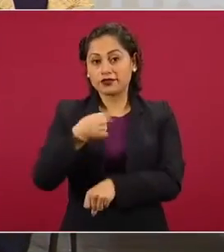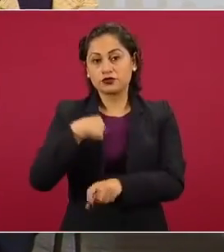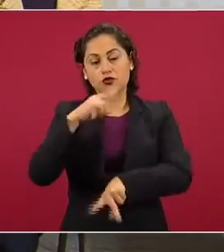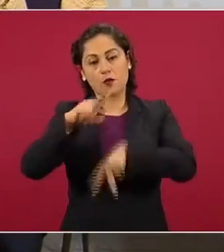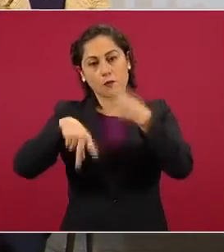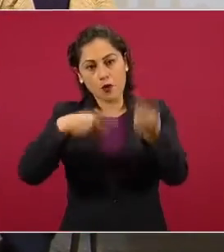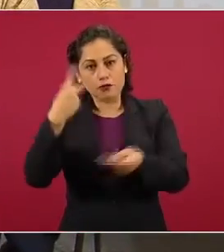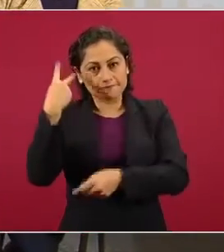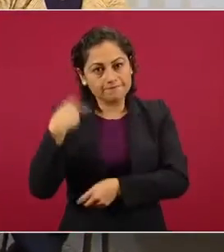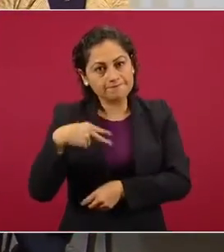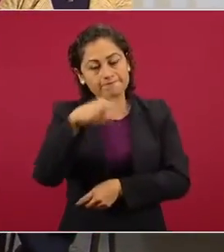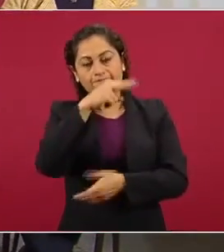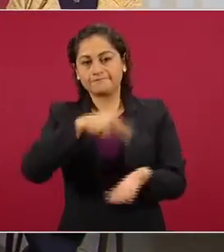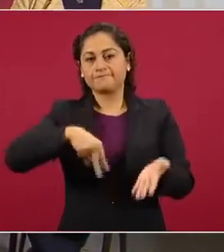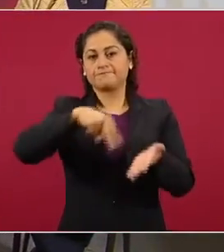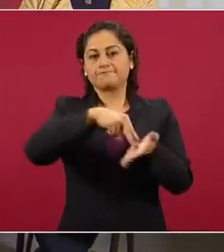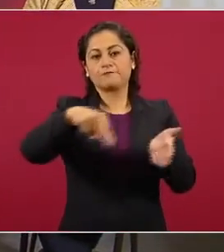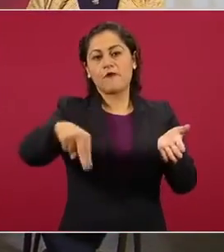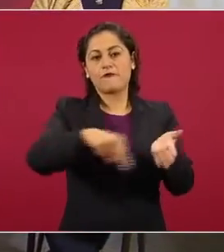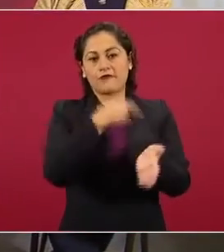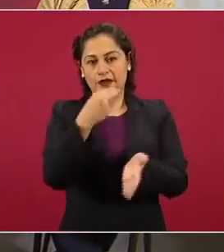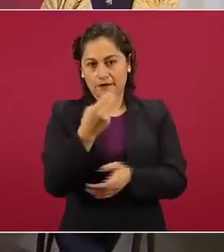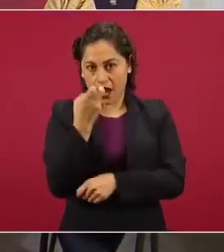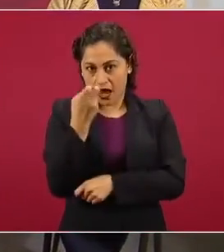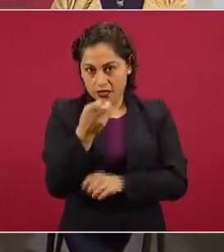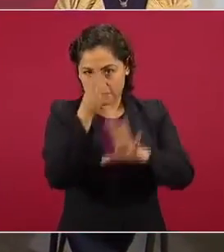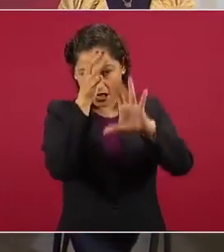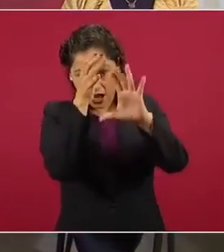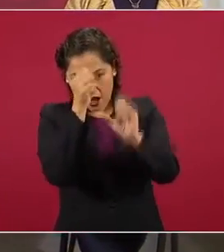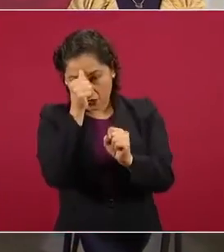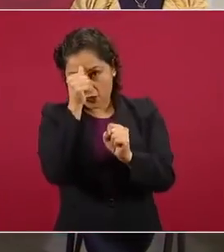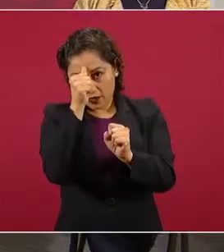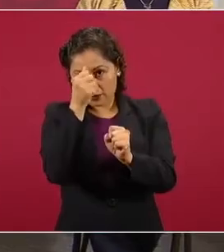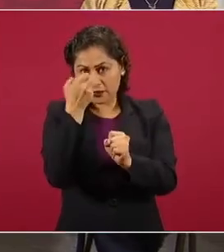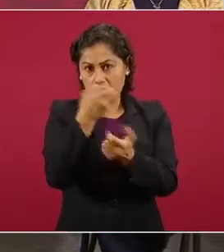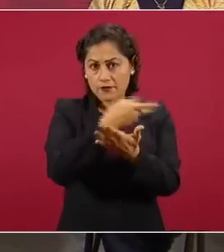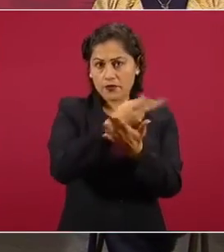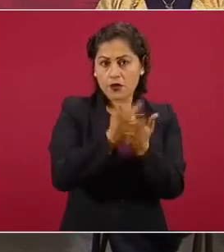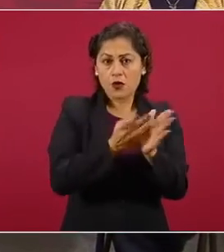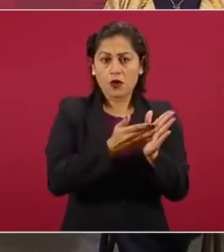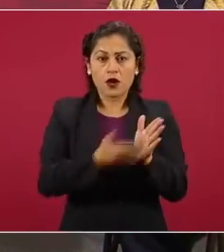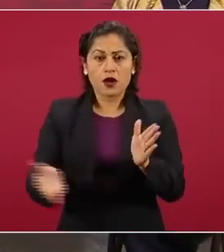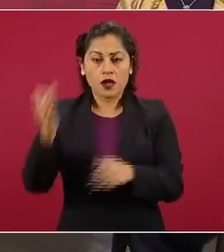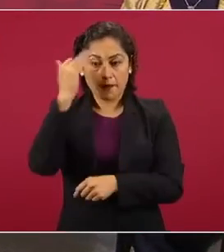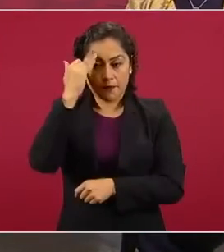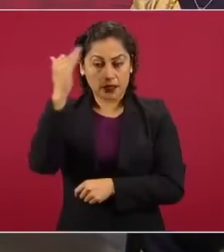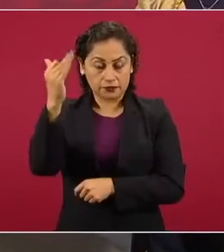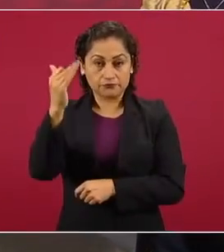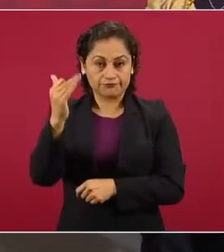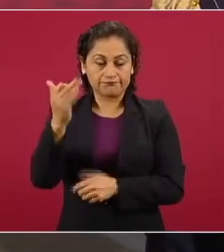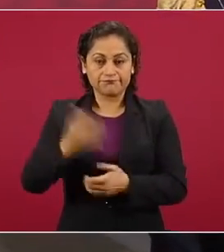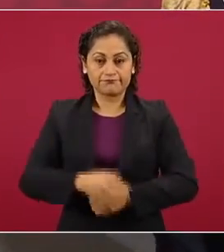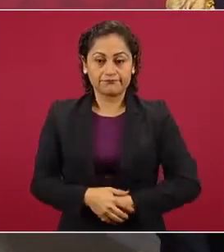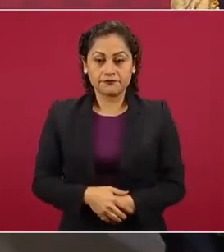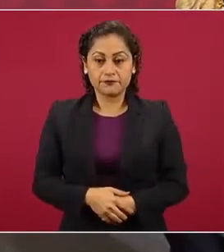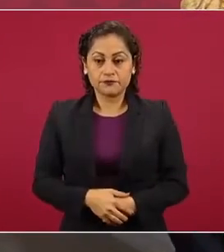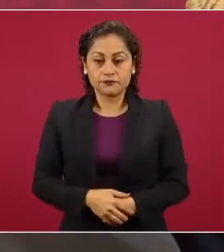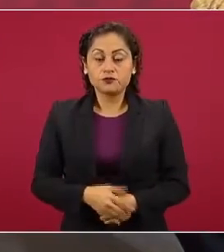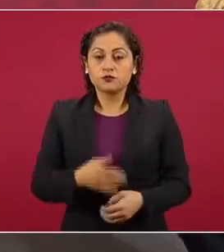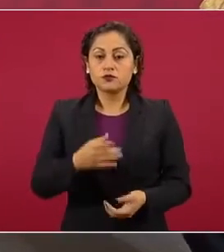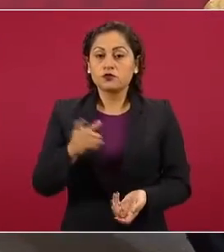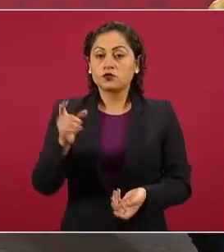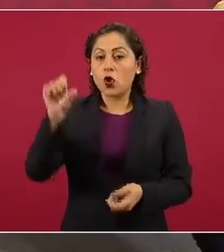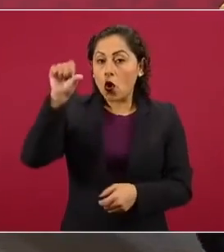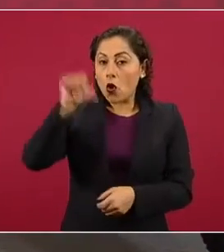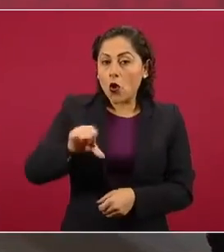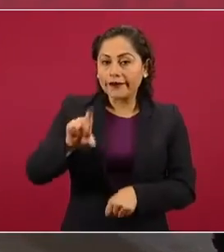este convenio o la ampliación de este decreto. Lo vamos a hacer al mediodía